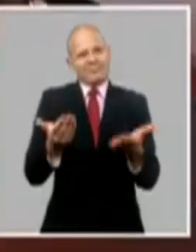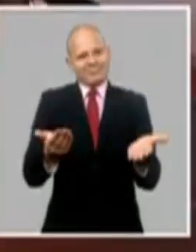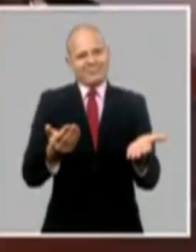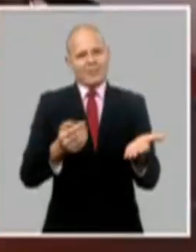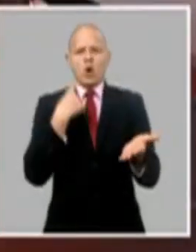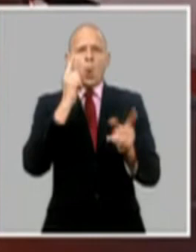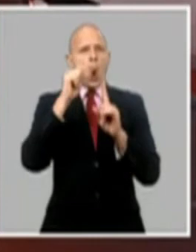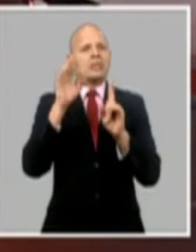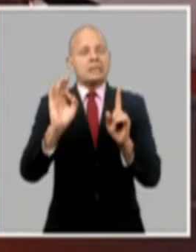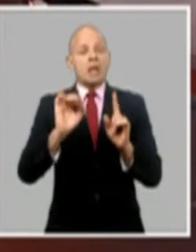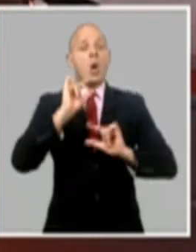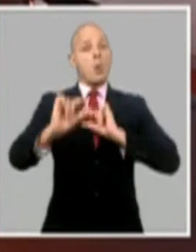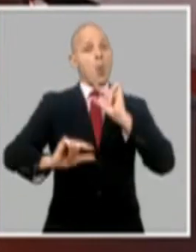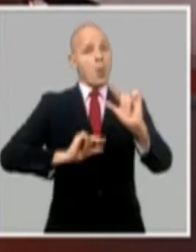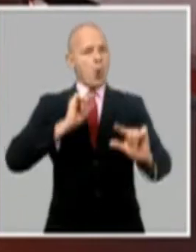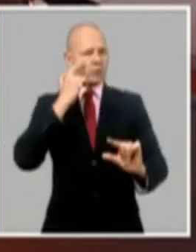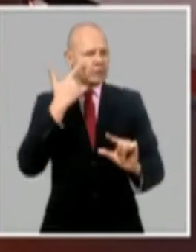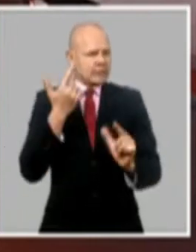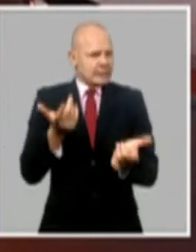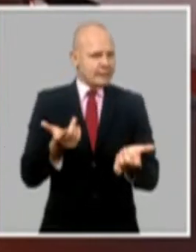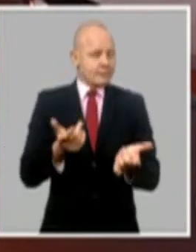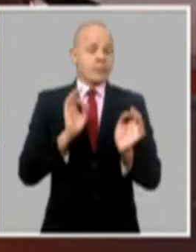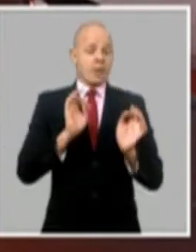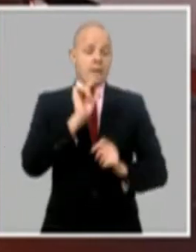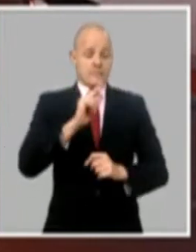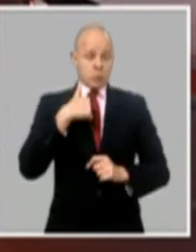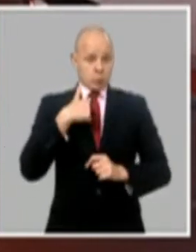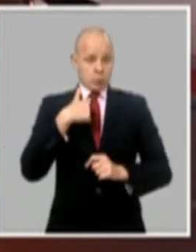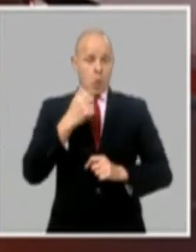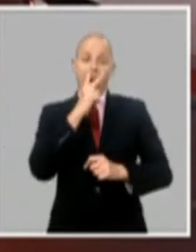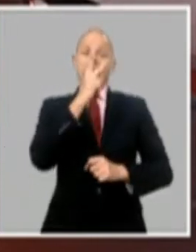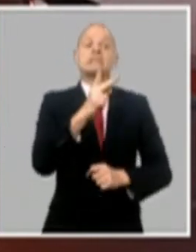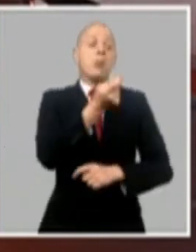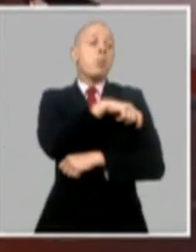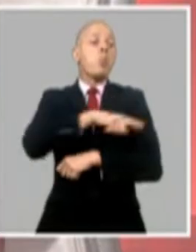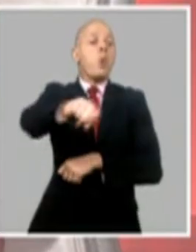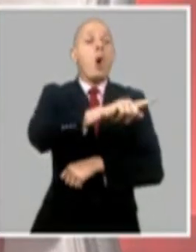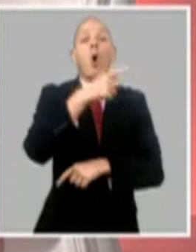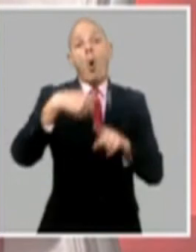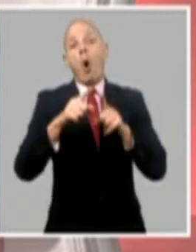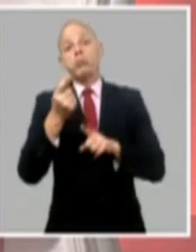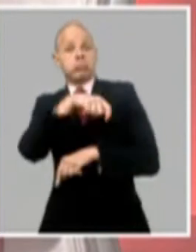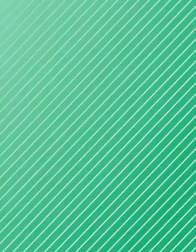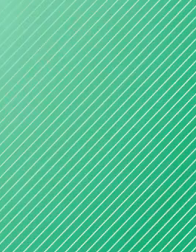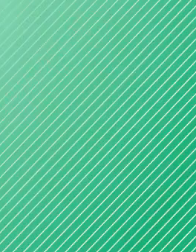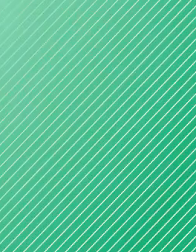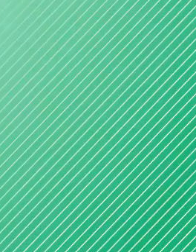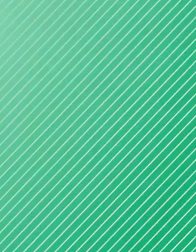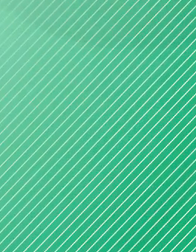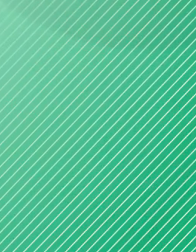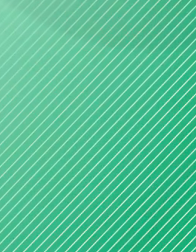se transforme, la cultura de trabajo, tanto del el que presta el servicio como recibe el servicio, que haga uso de estos medios